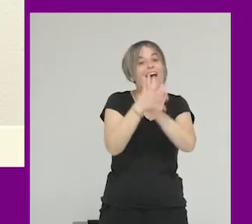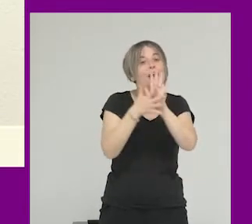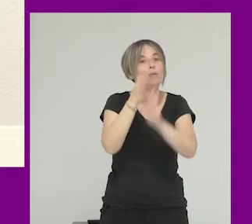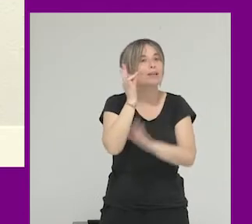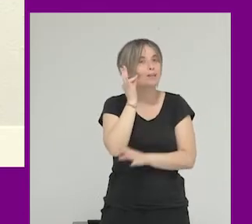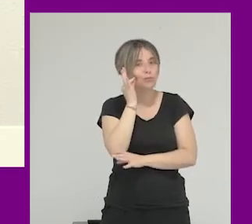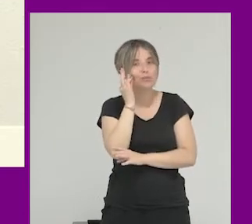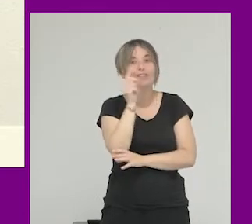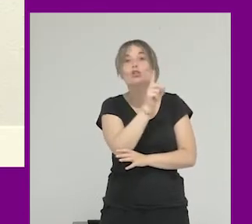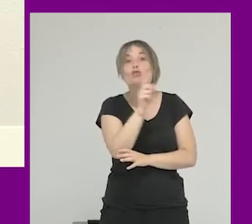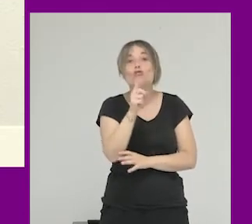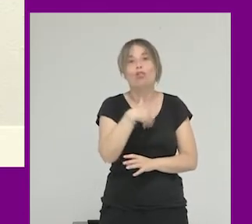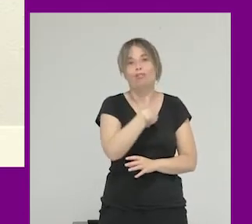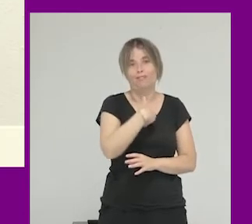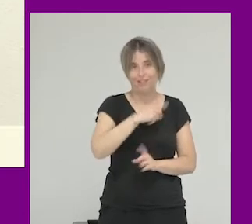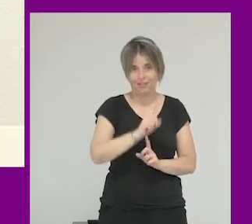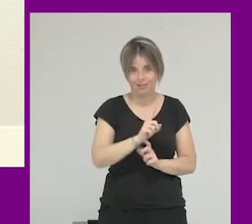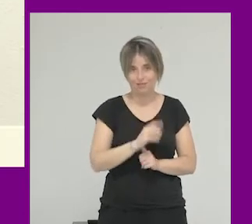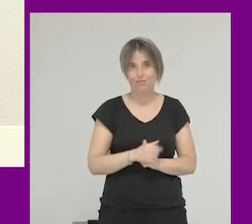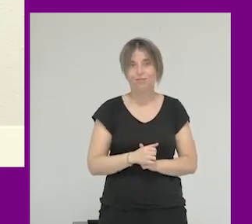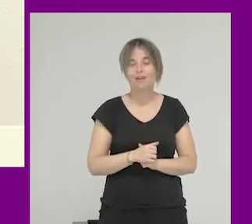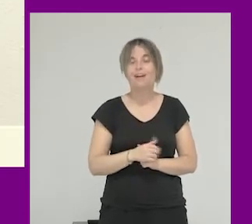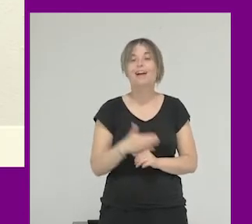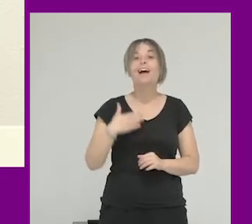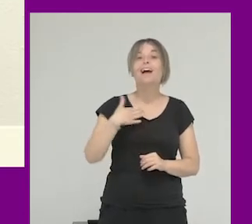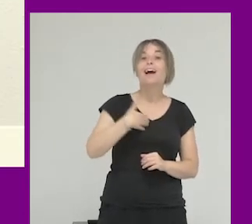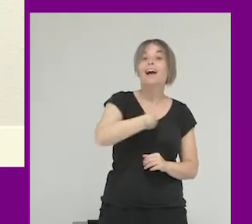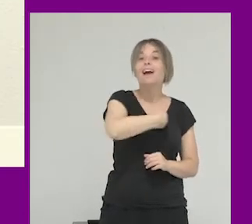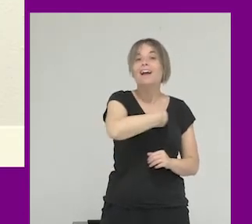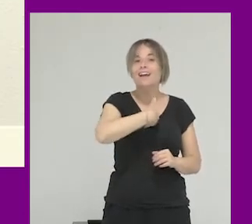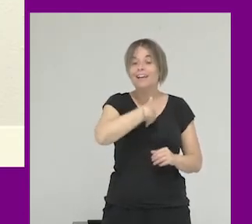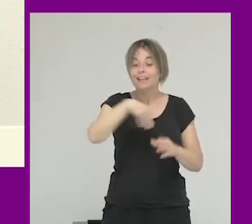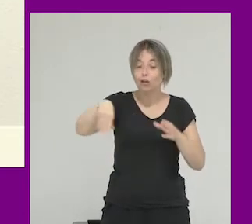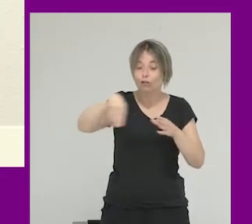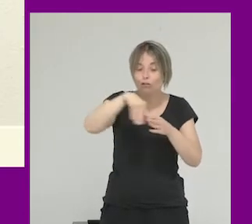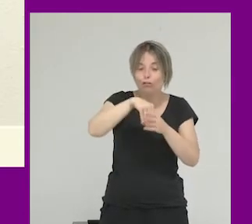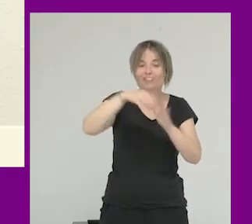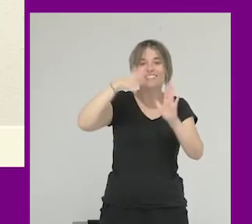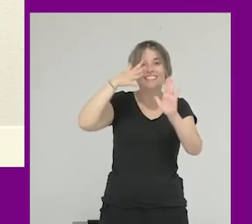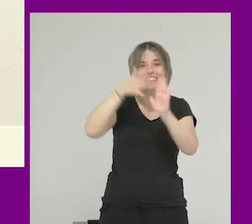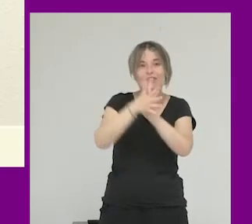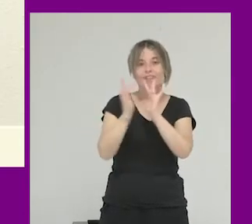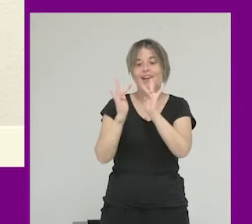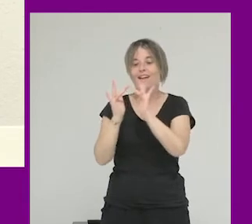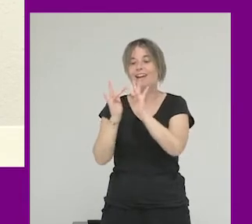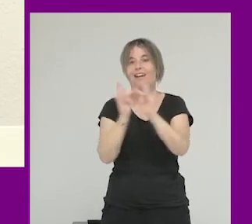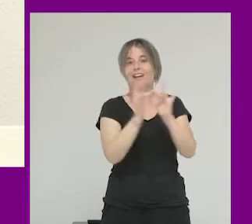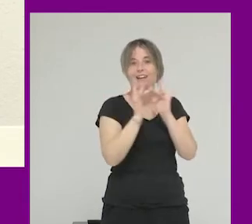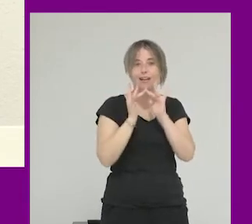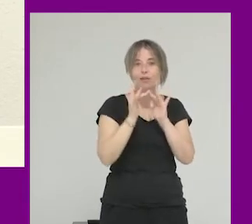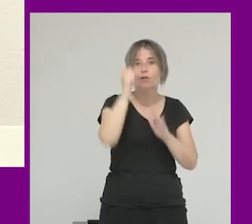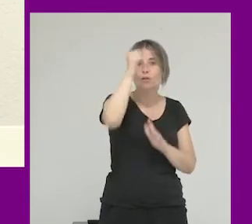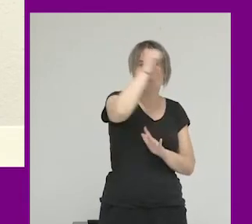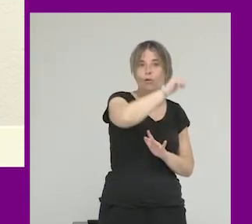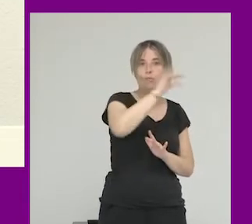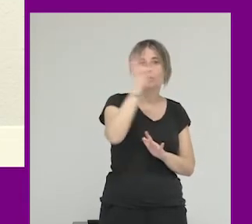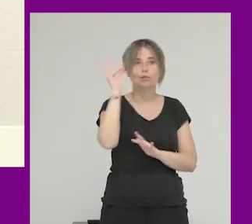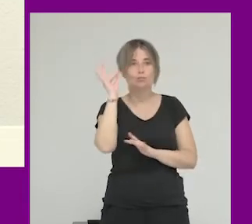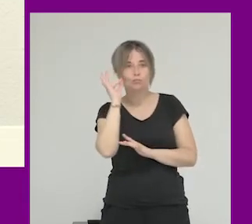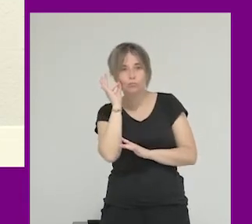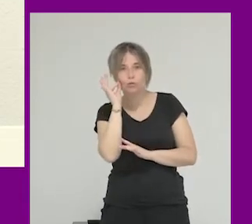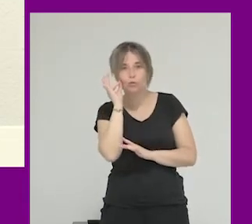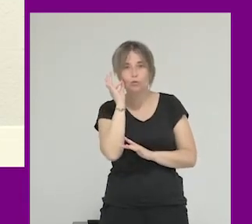mujeres, no están hablando de género. El género implica una relación entre hombres y mujeres